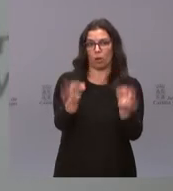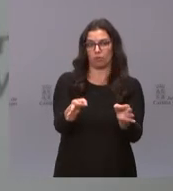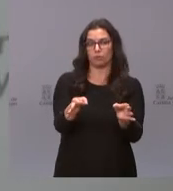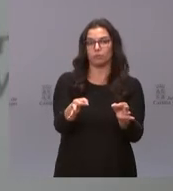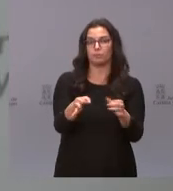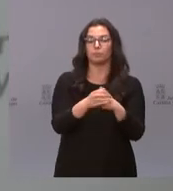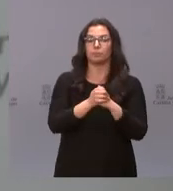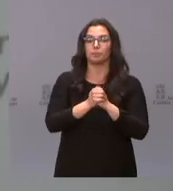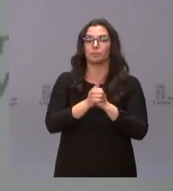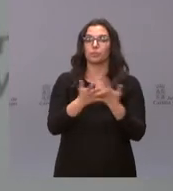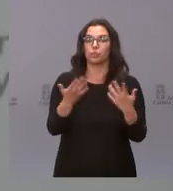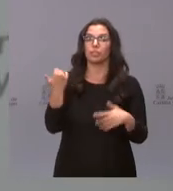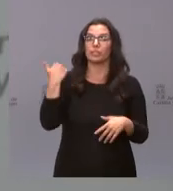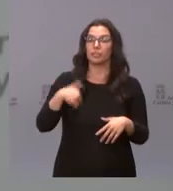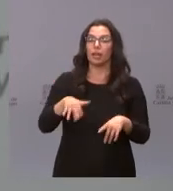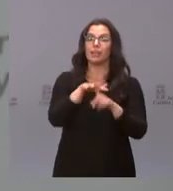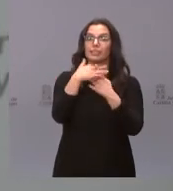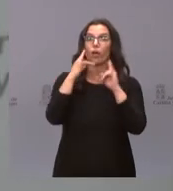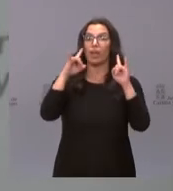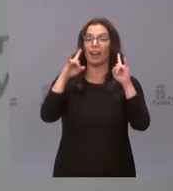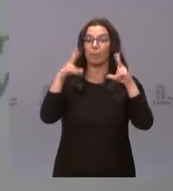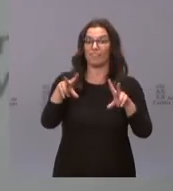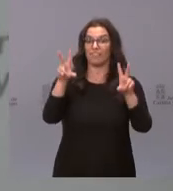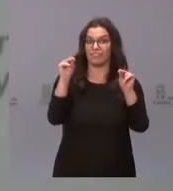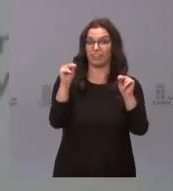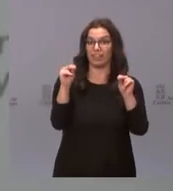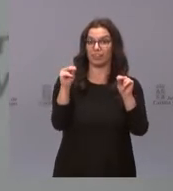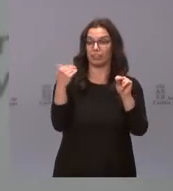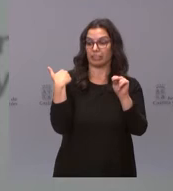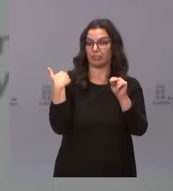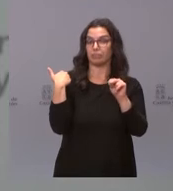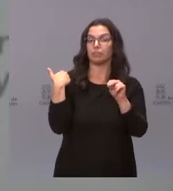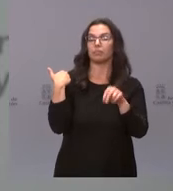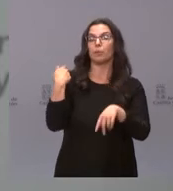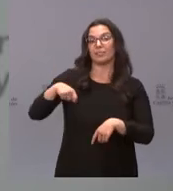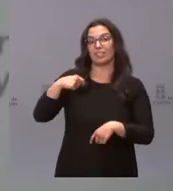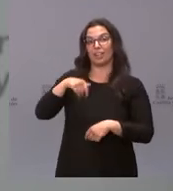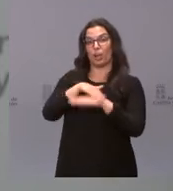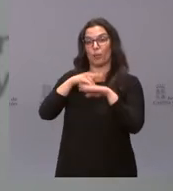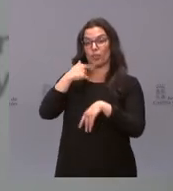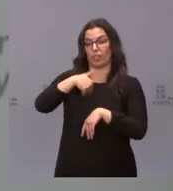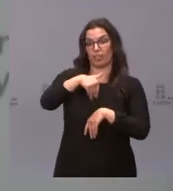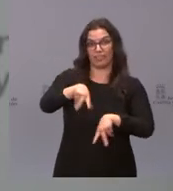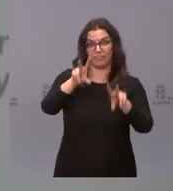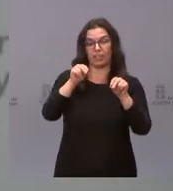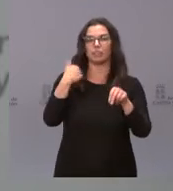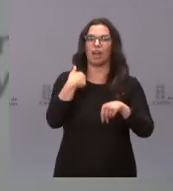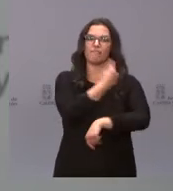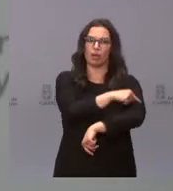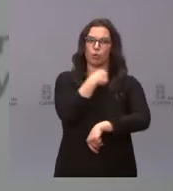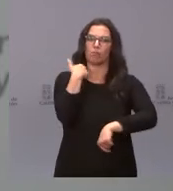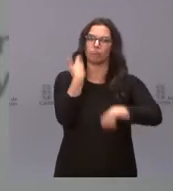tanto anunciado el fin del estado de alarma hace unos días por parte del presidente del gobierno hemos avanzado en la vacunación